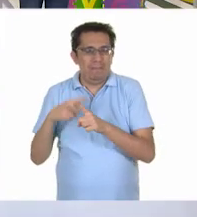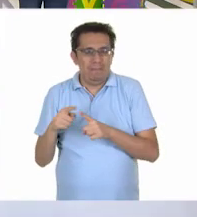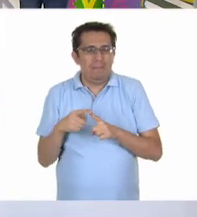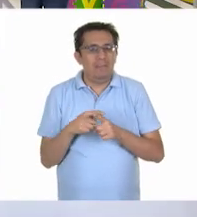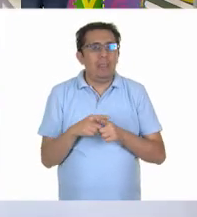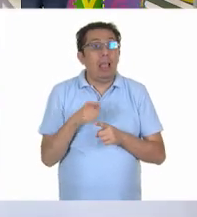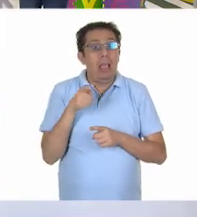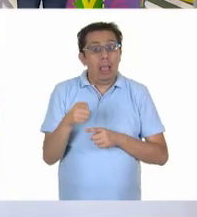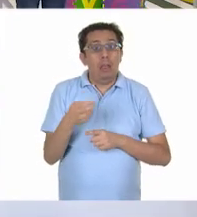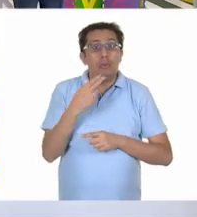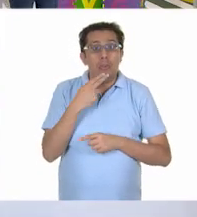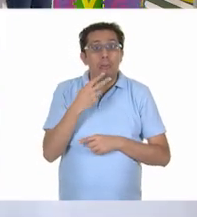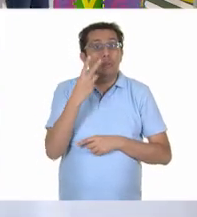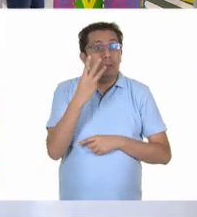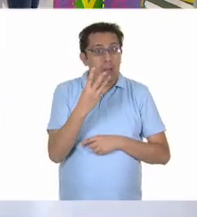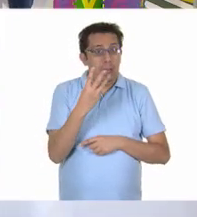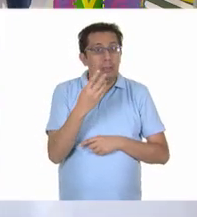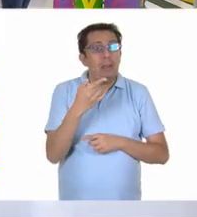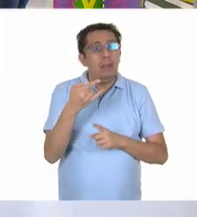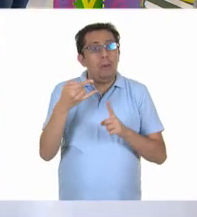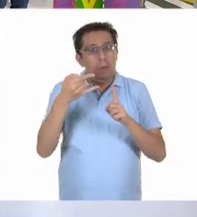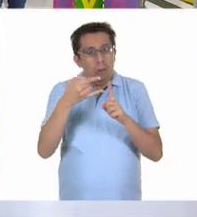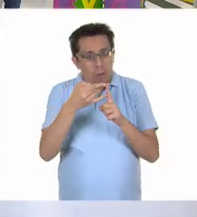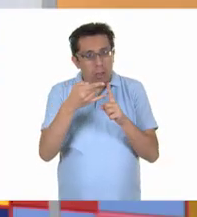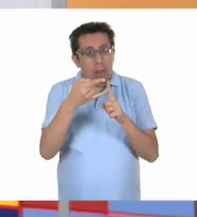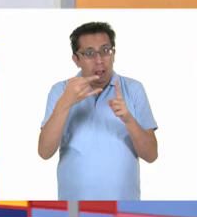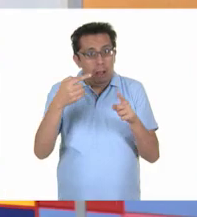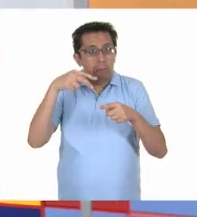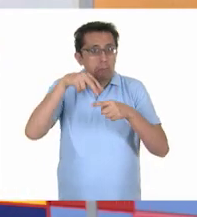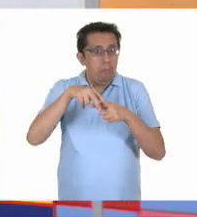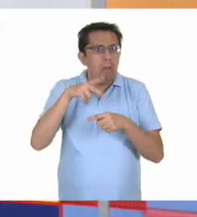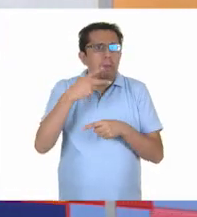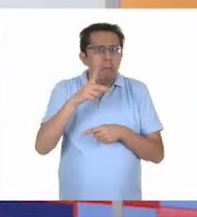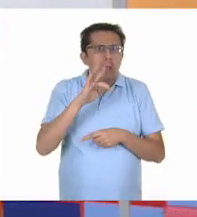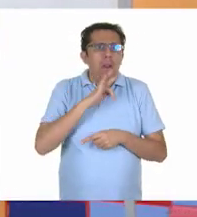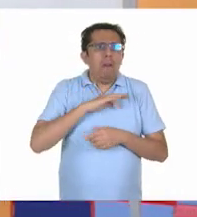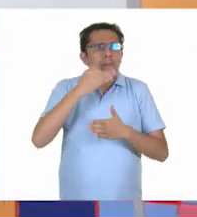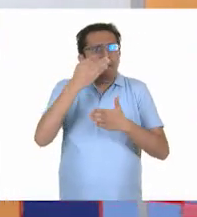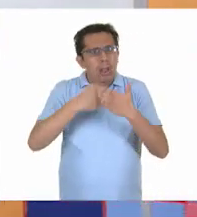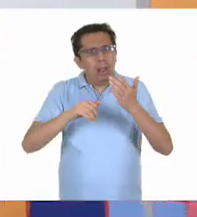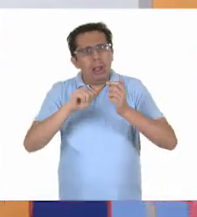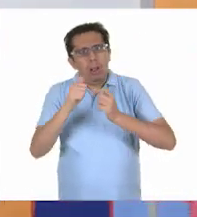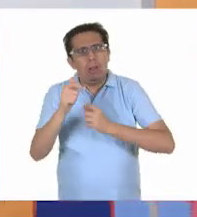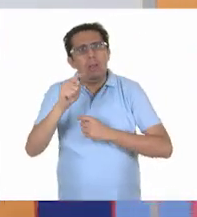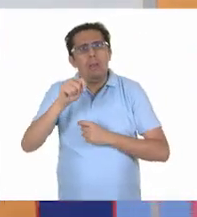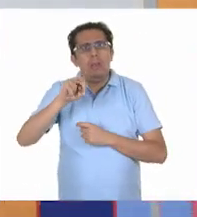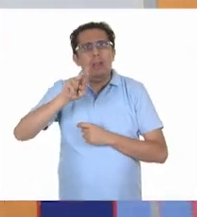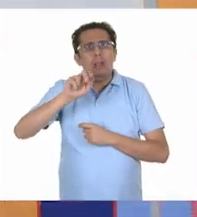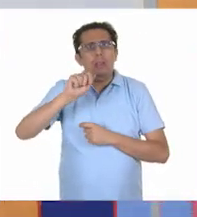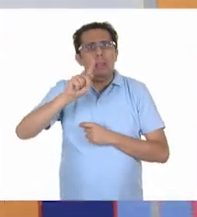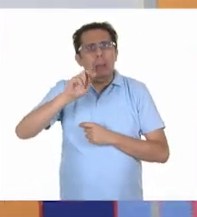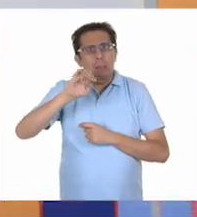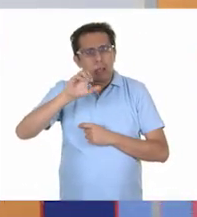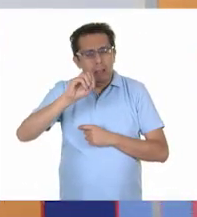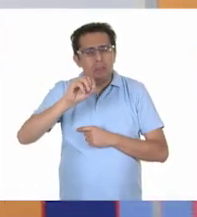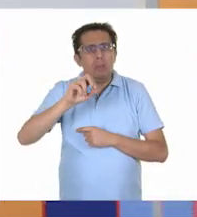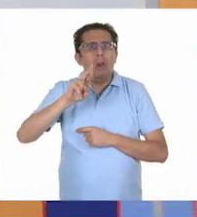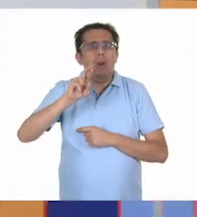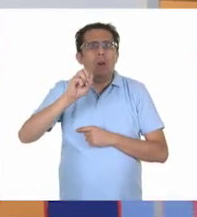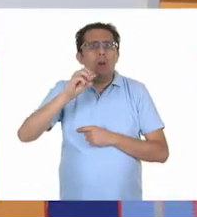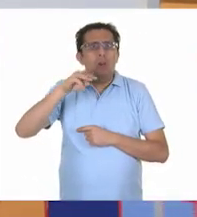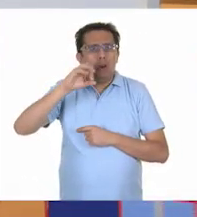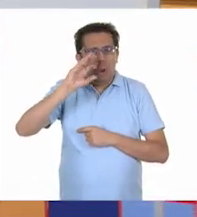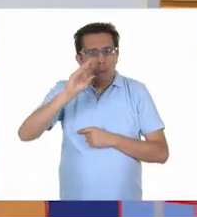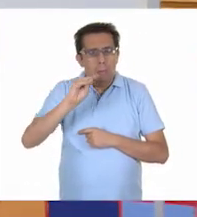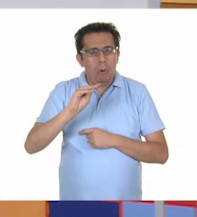geométricas. Así es. Y bueno, ahí ocupamos tres, pero aquí podemos ocupar el trapecio,